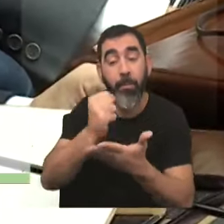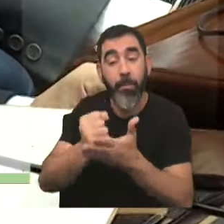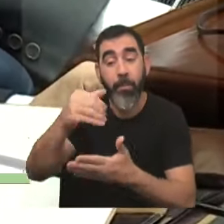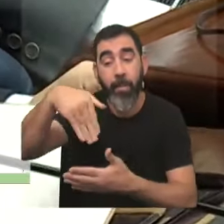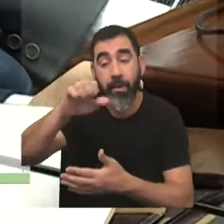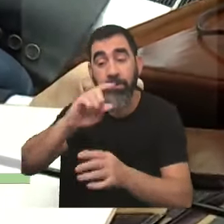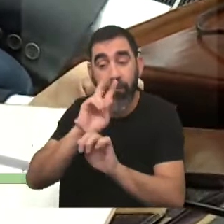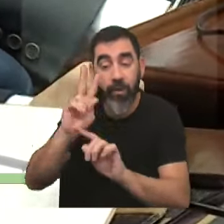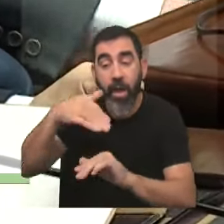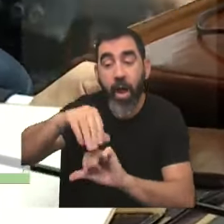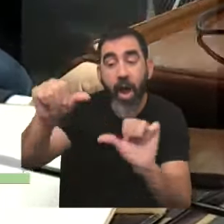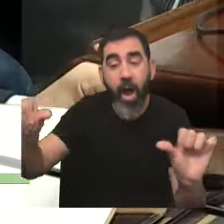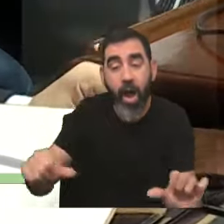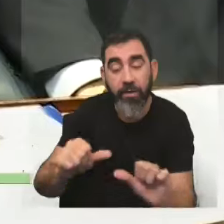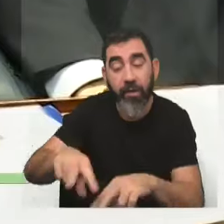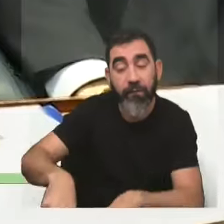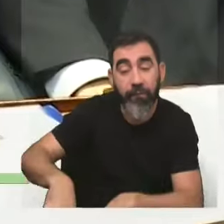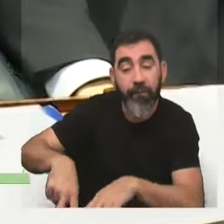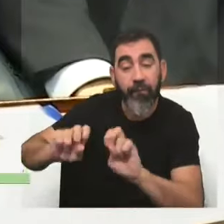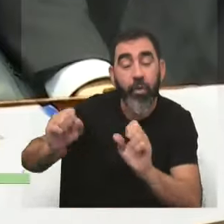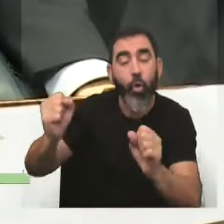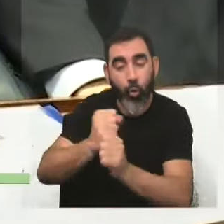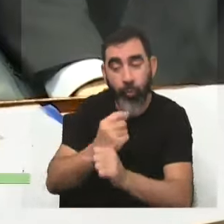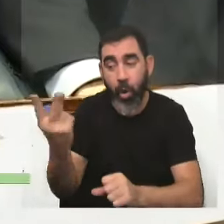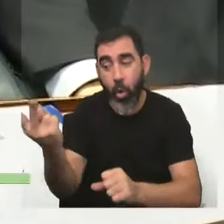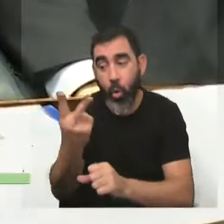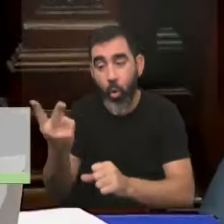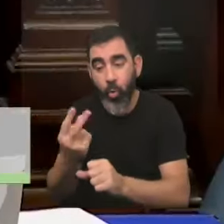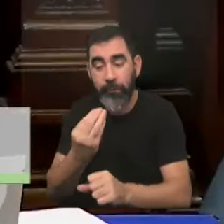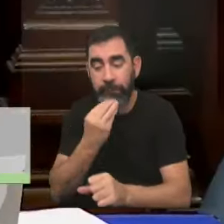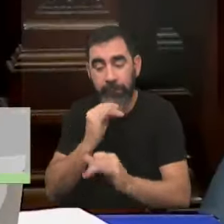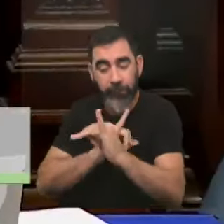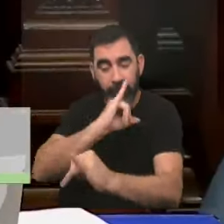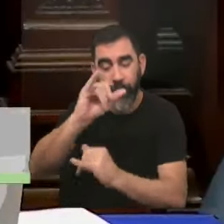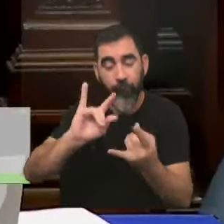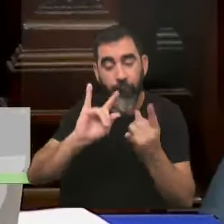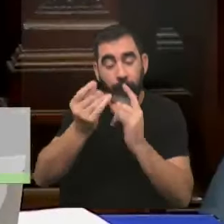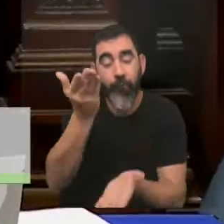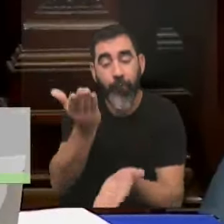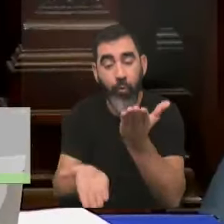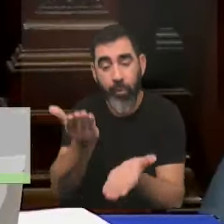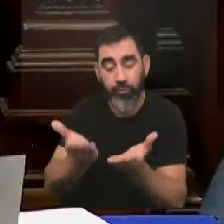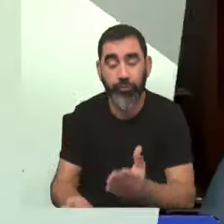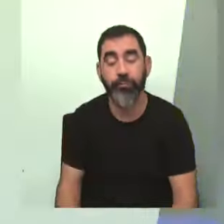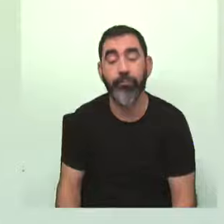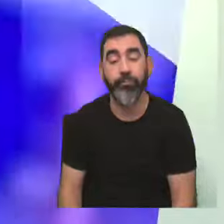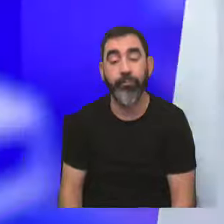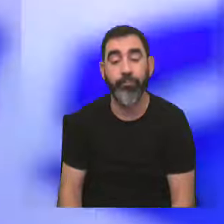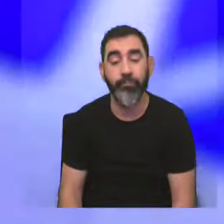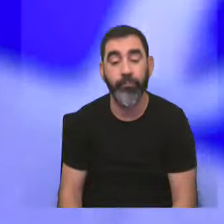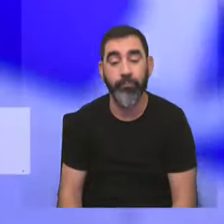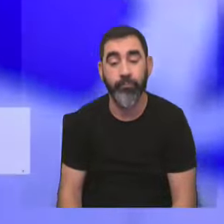acciones y remarcó que la investigación confirma que bustillo y Heber ocultaron información a la justicia y al parlamento